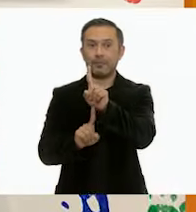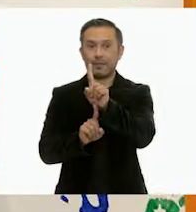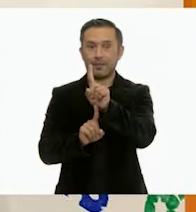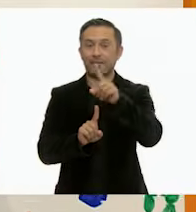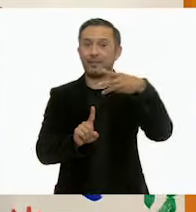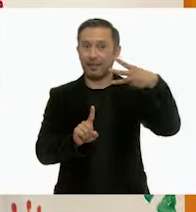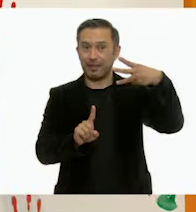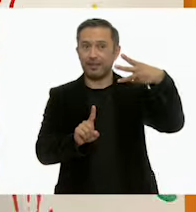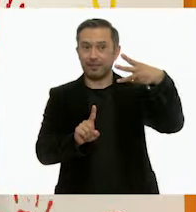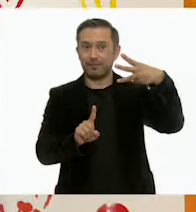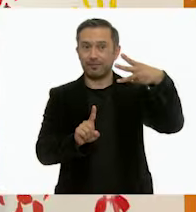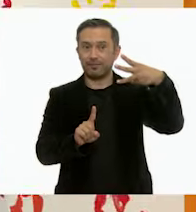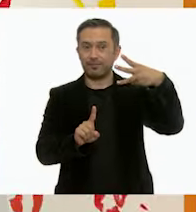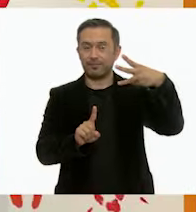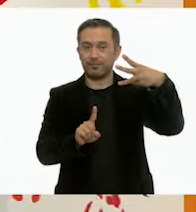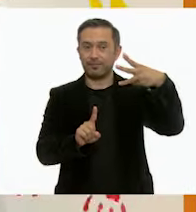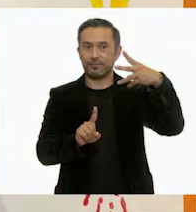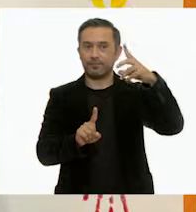Tres.